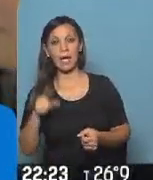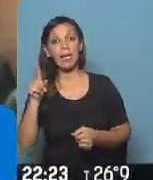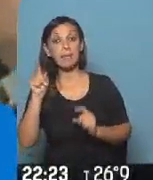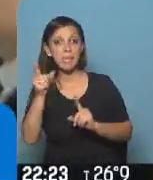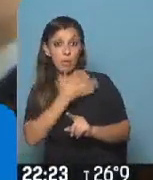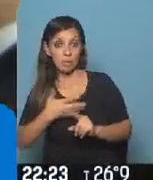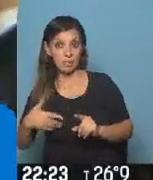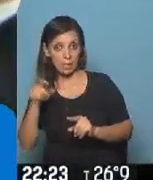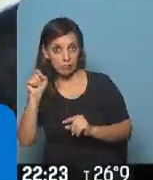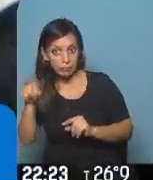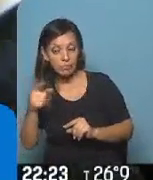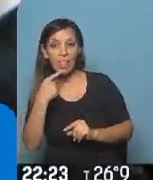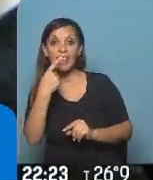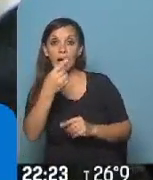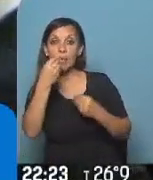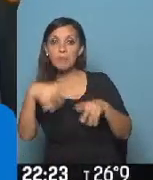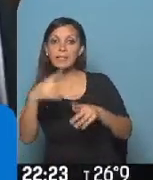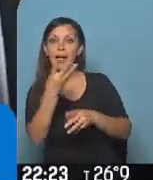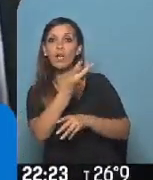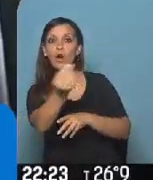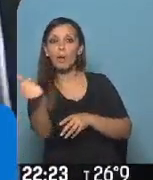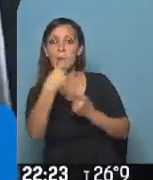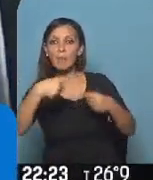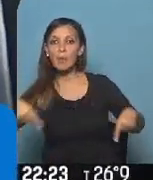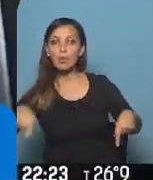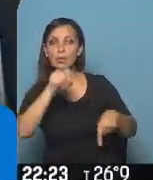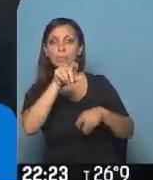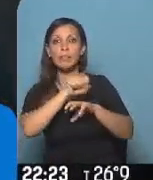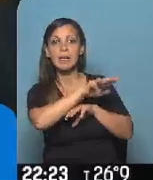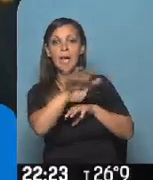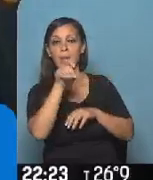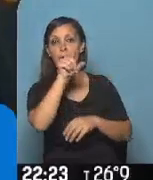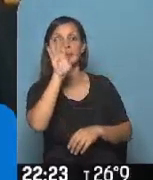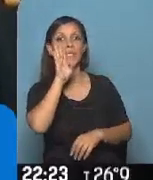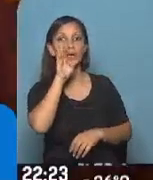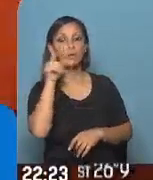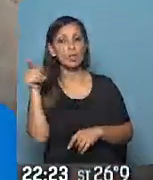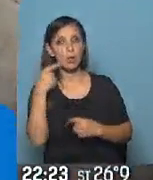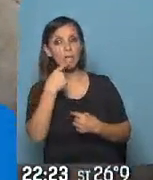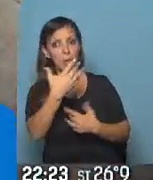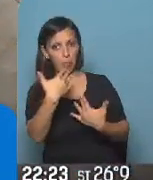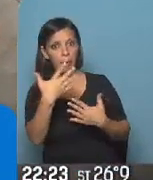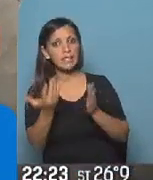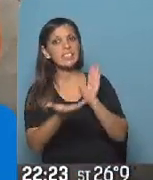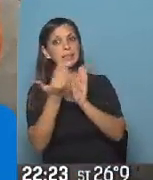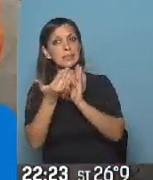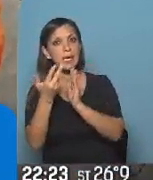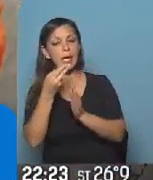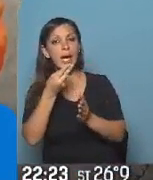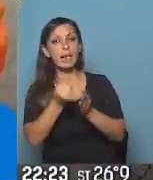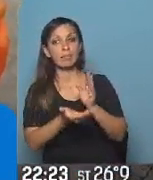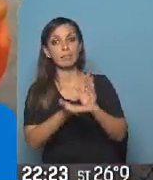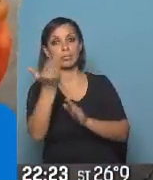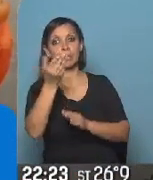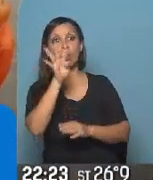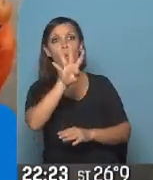presidente, comenzarían a comprar productos agropecuarios estadounidenses y se mostraron predispuestos a eliminar el arancel del